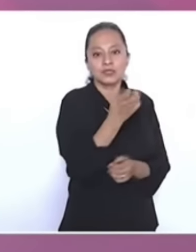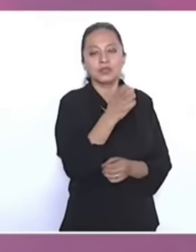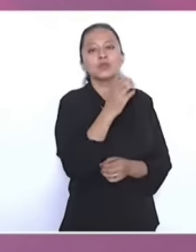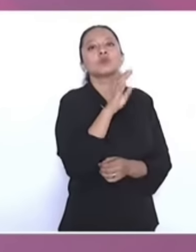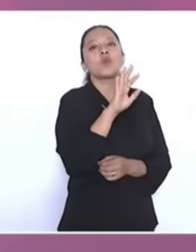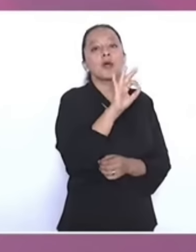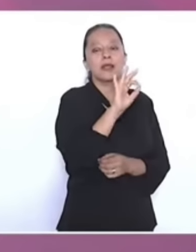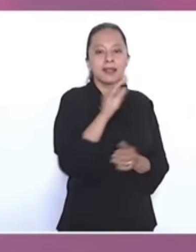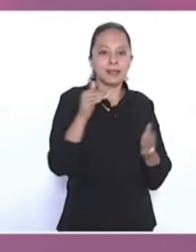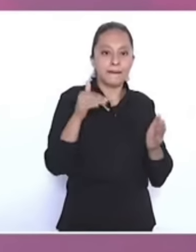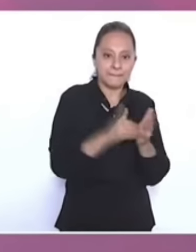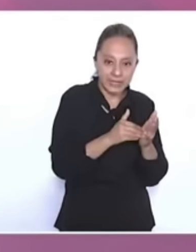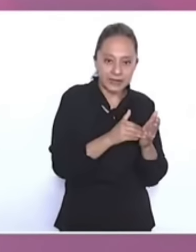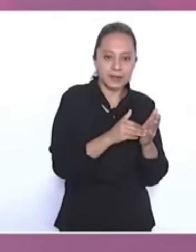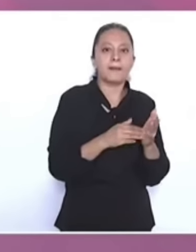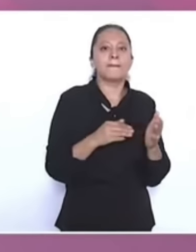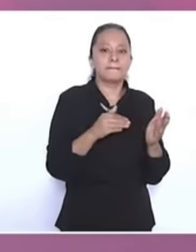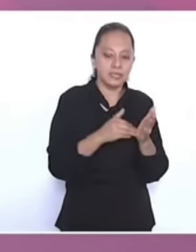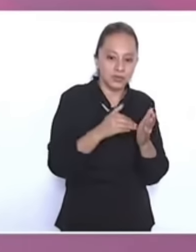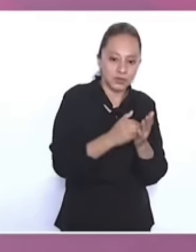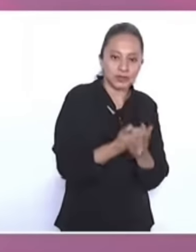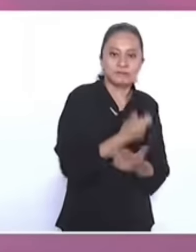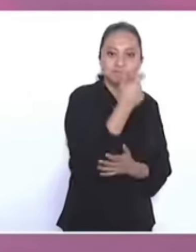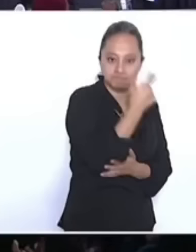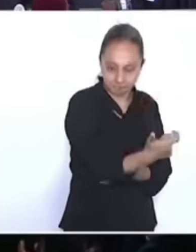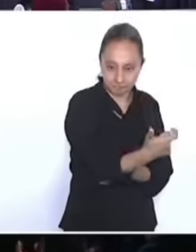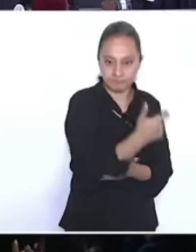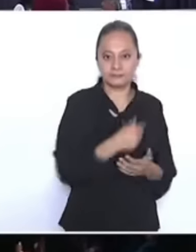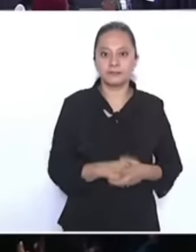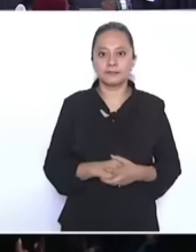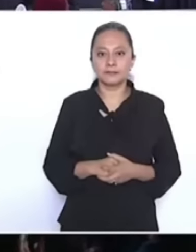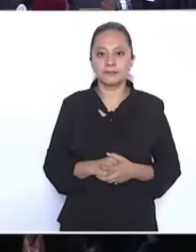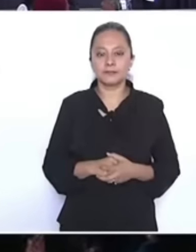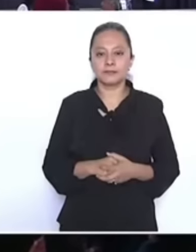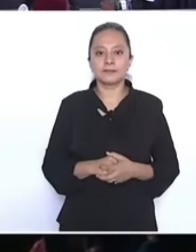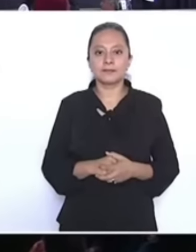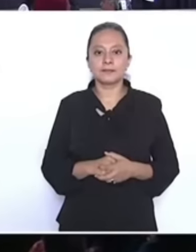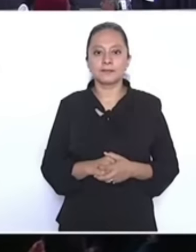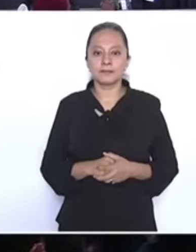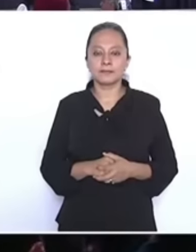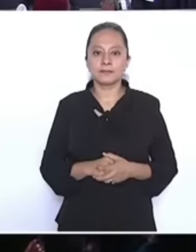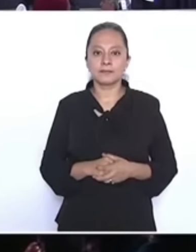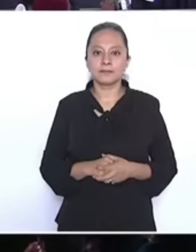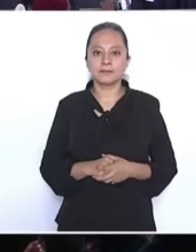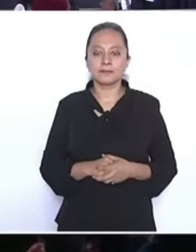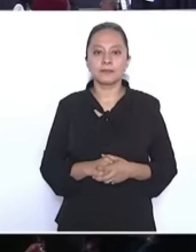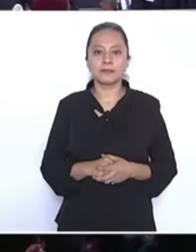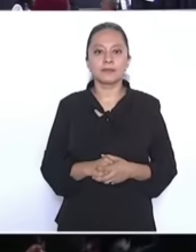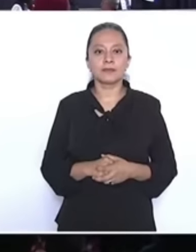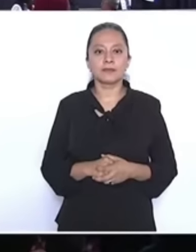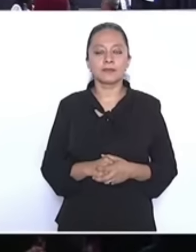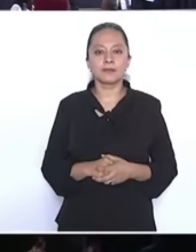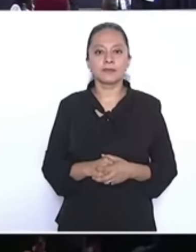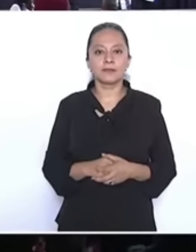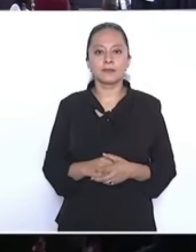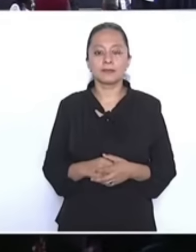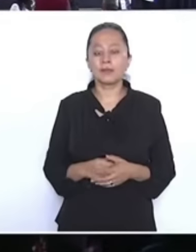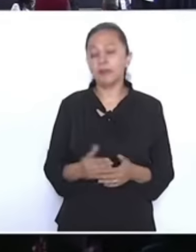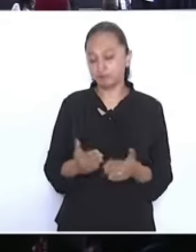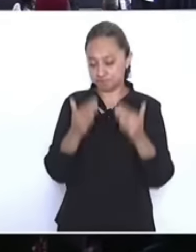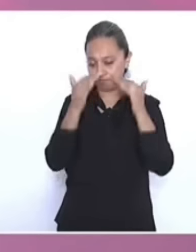1.440.000 millones de pesos. Por otra parte, en lo que respecta a la pensión para personas